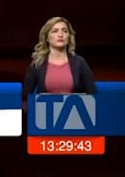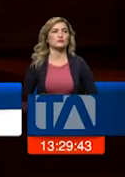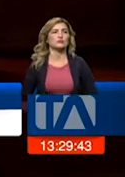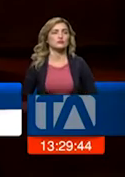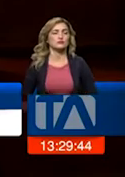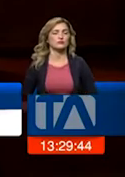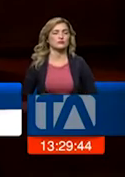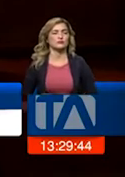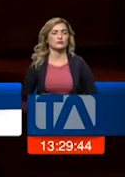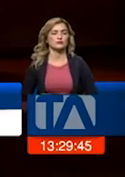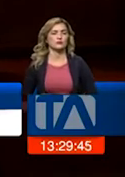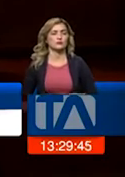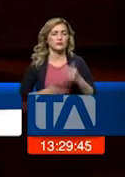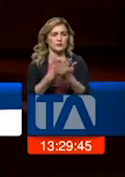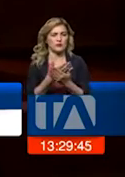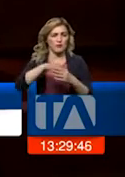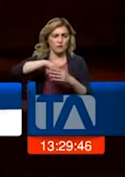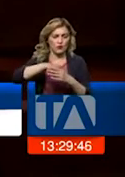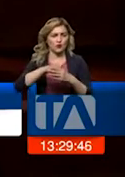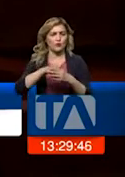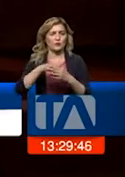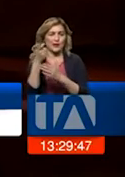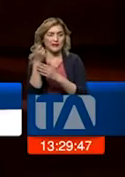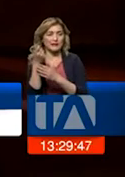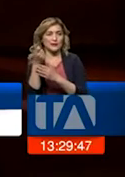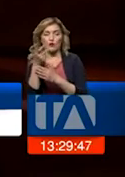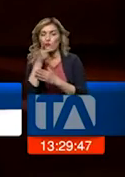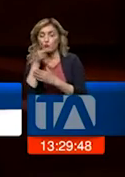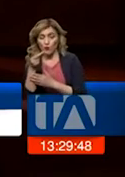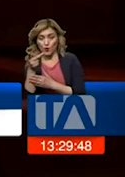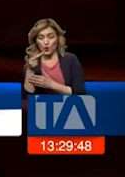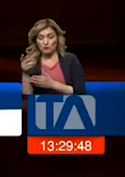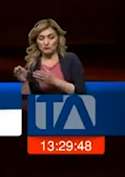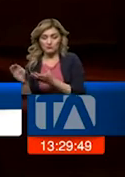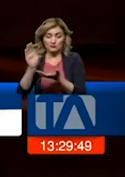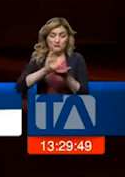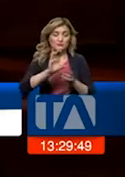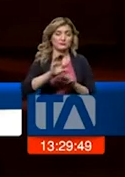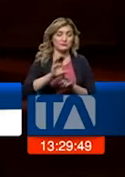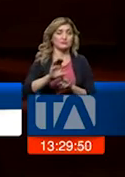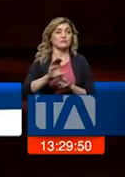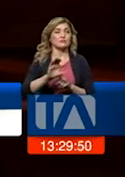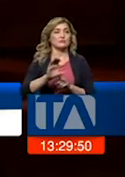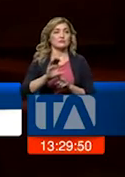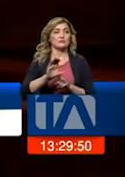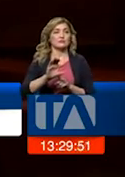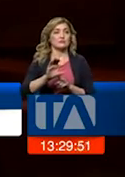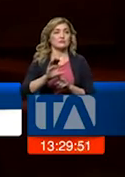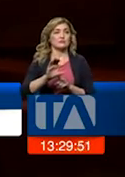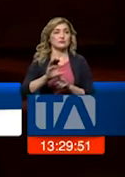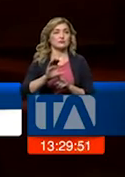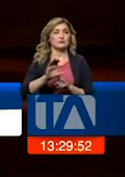el fondo de promoción que proviene de los dineros públicos del Estado ecuatoriano, que el Estado